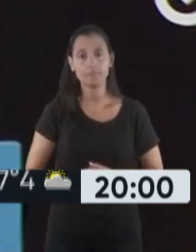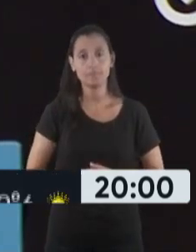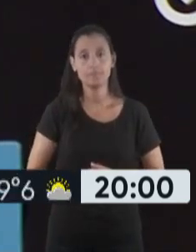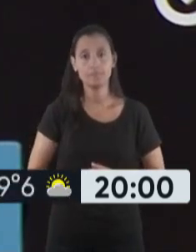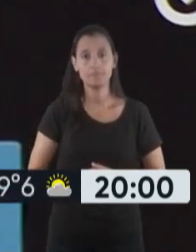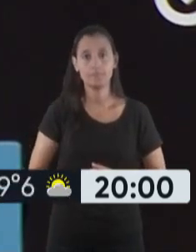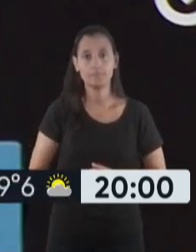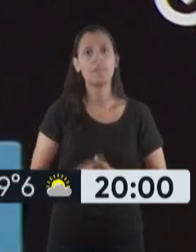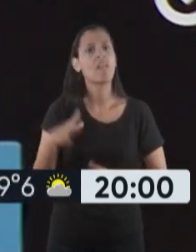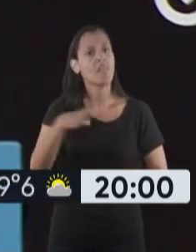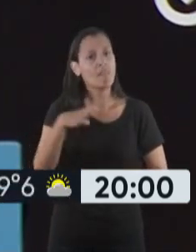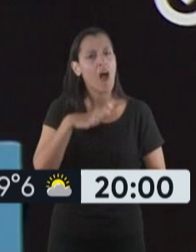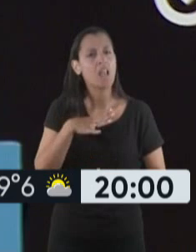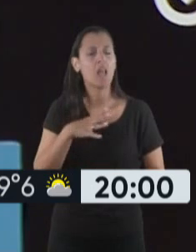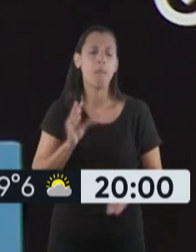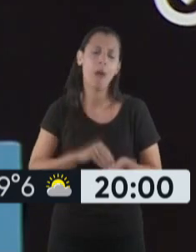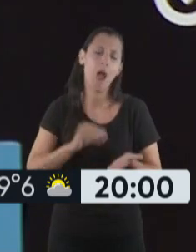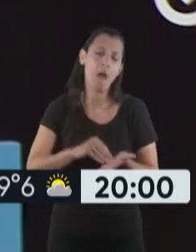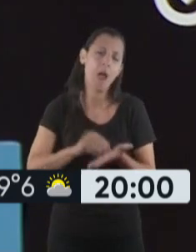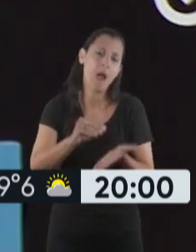creo que tenemos que seguir avanzando en muchas otras cosas más,